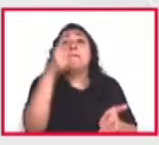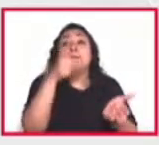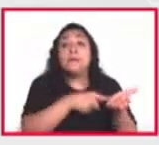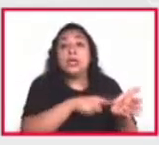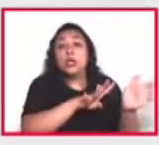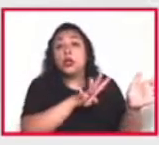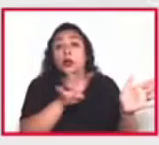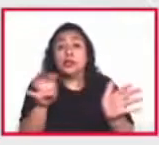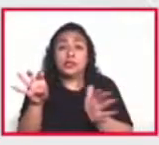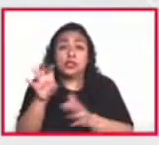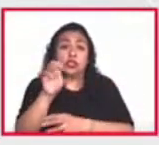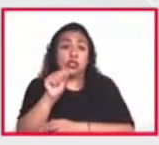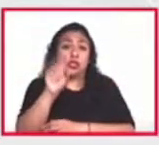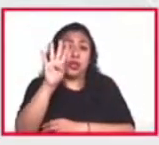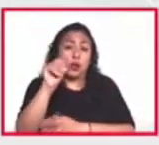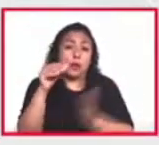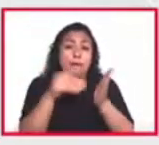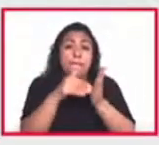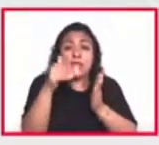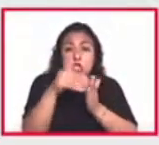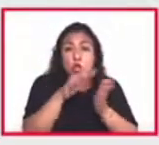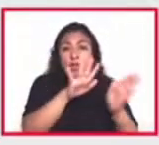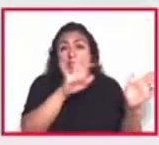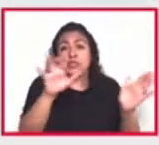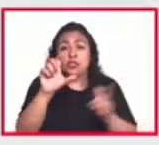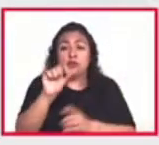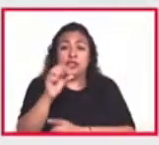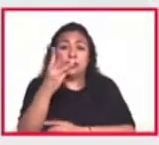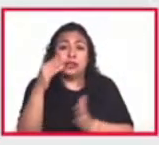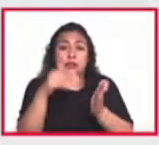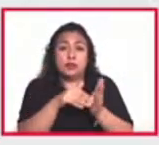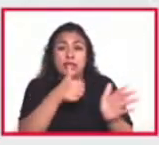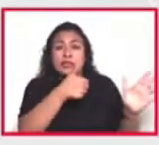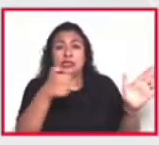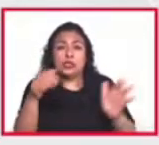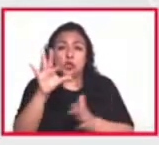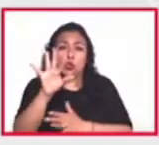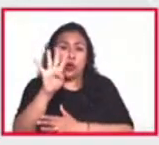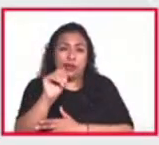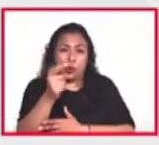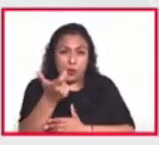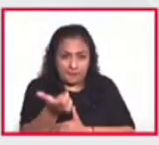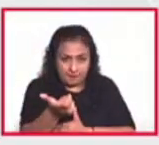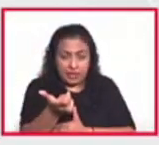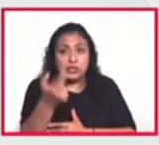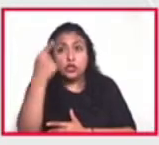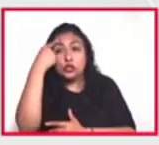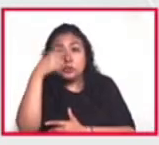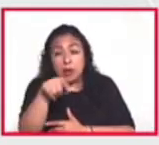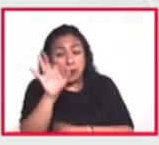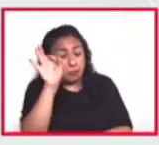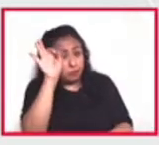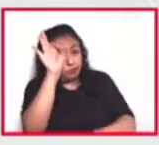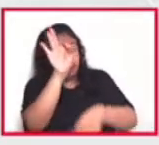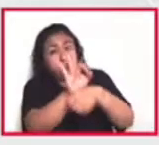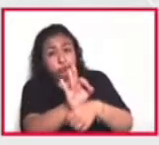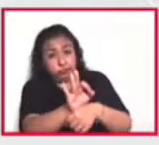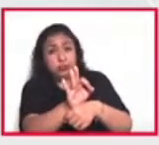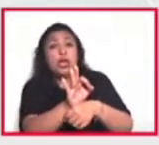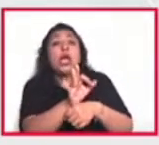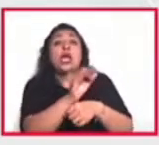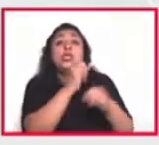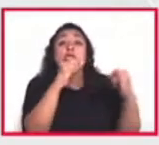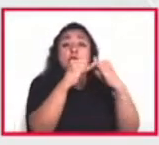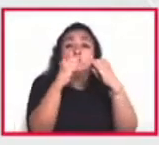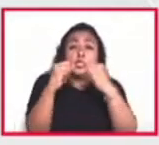1,969,523,649 pesos para fortalecer las instituciones